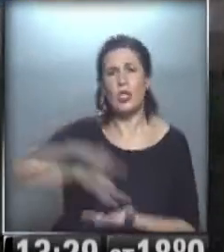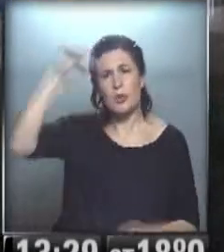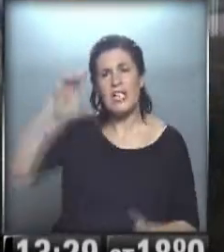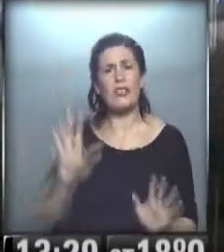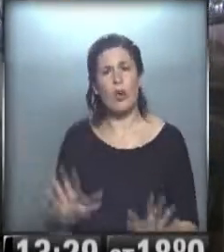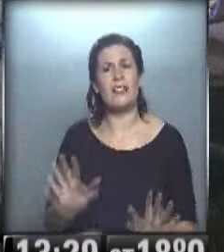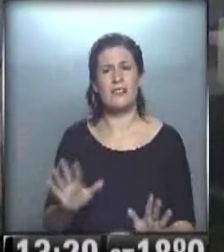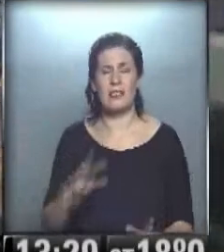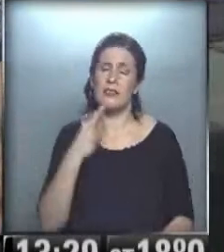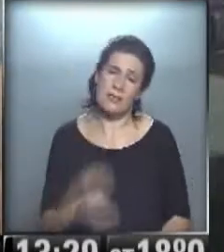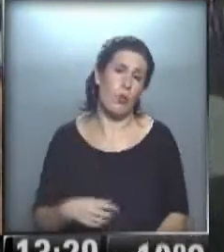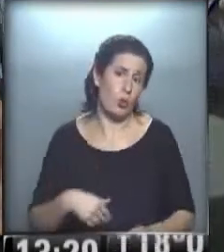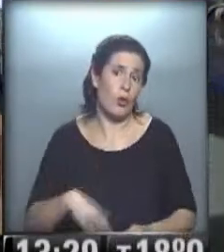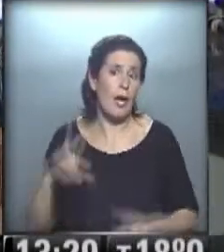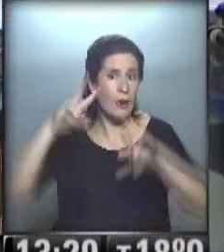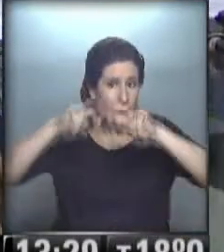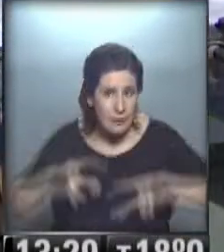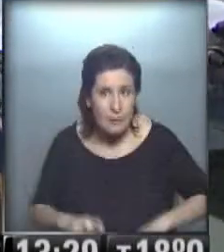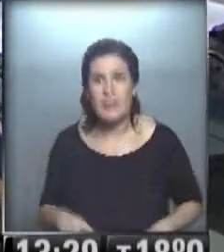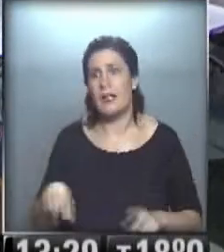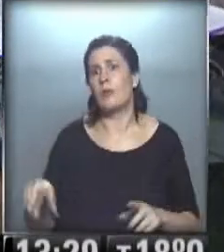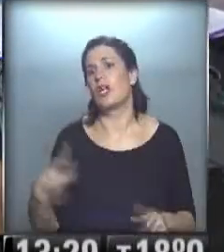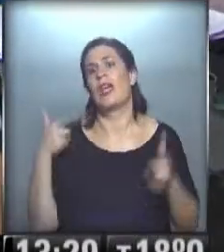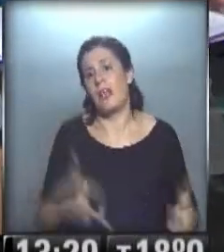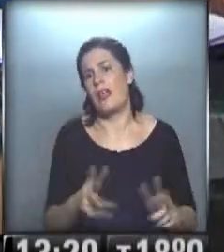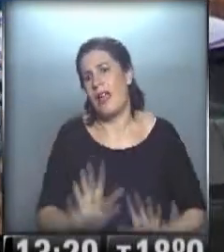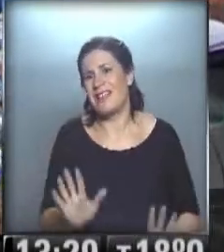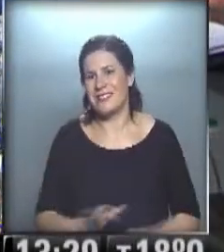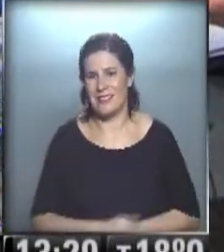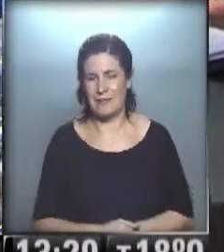va a seguir investigando porque estamos hablando de delitos comunes. Así es, gracias, Emilio. Bueno, cambiamos.